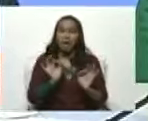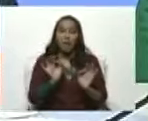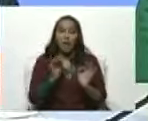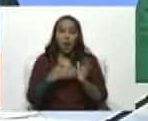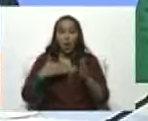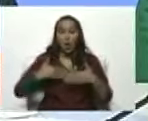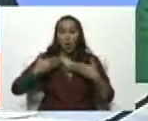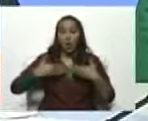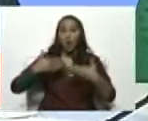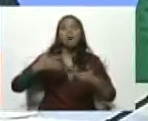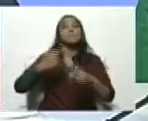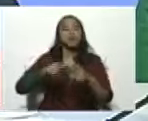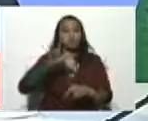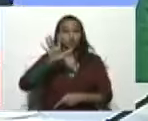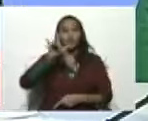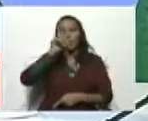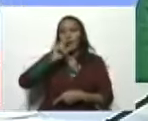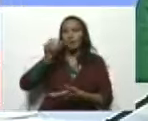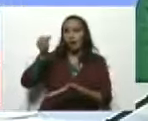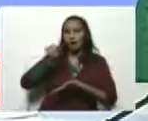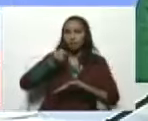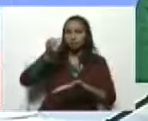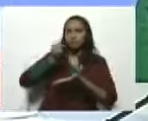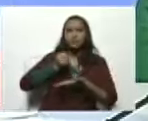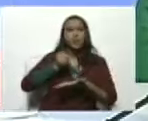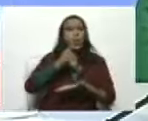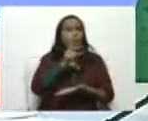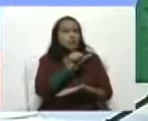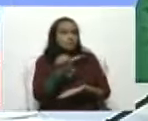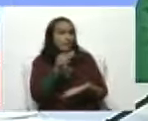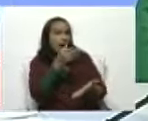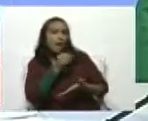Tienes 5 años recibiéndolo. Te vas a poner bravo porque no te llegó una semana.